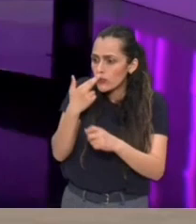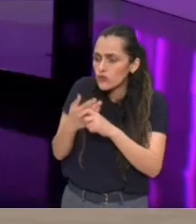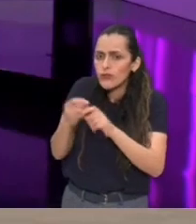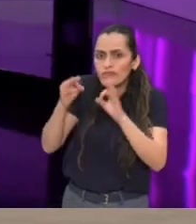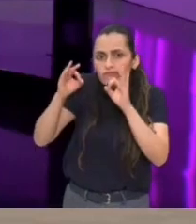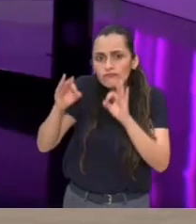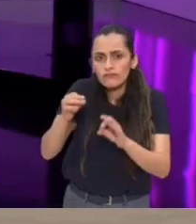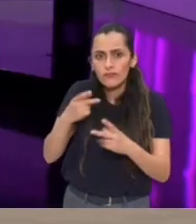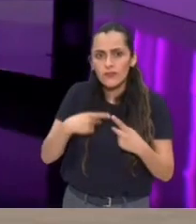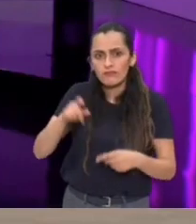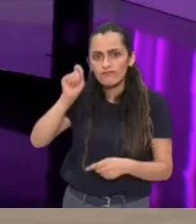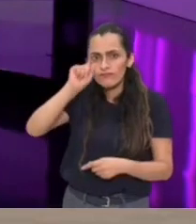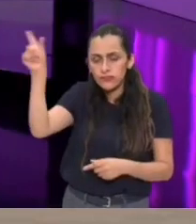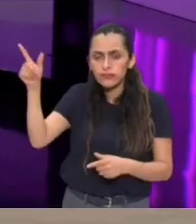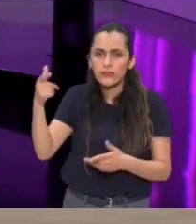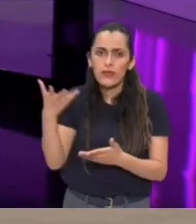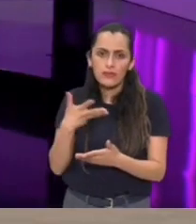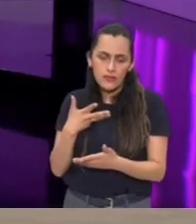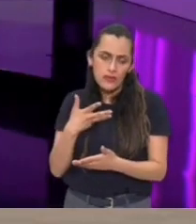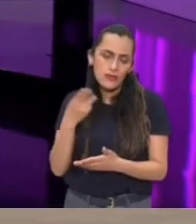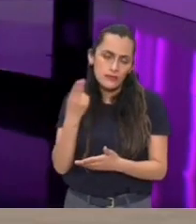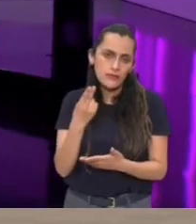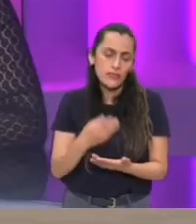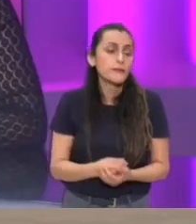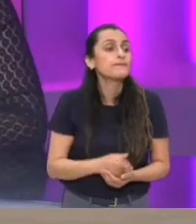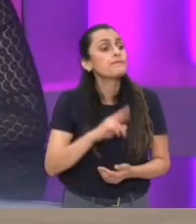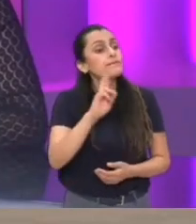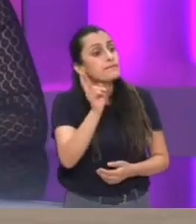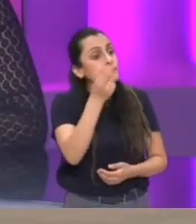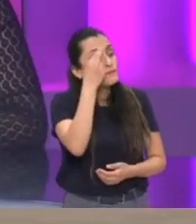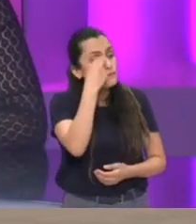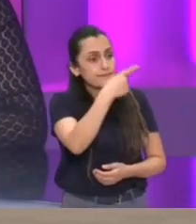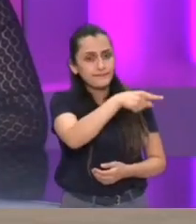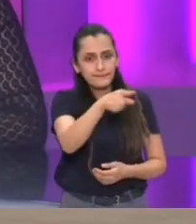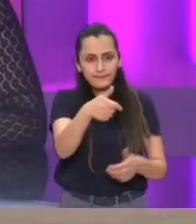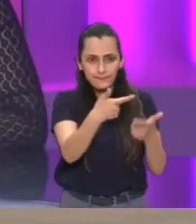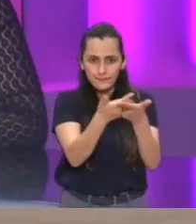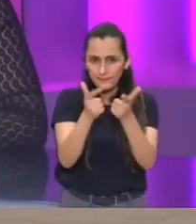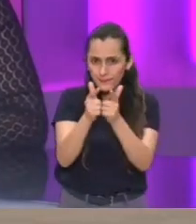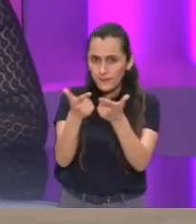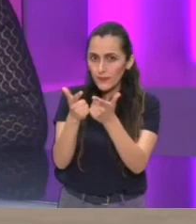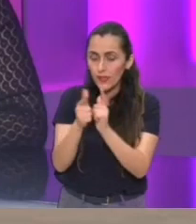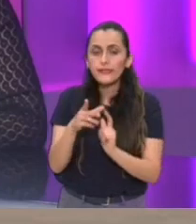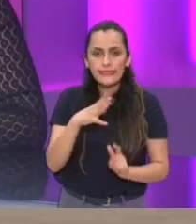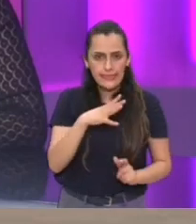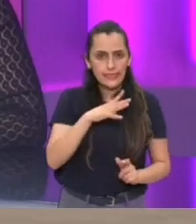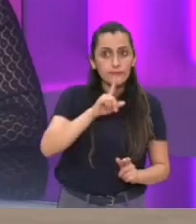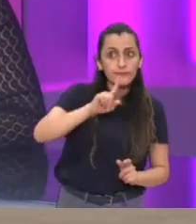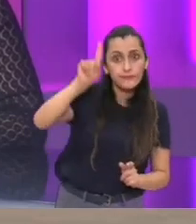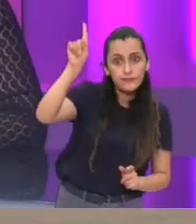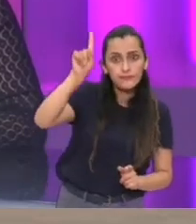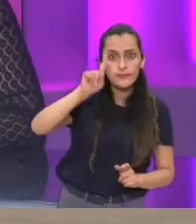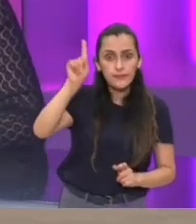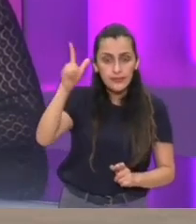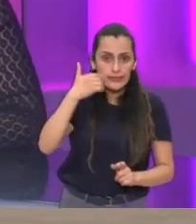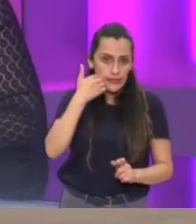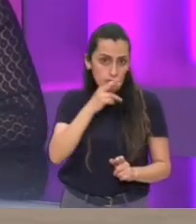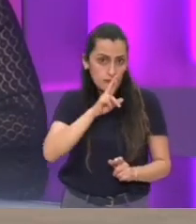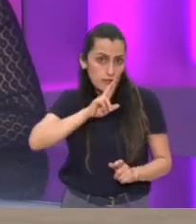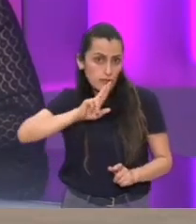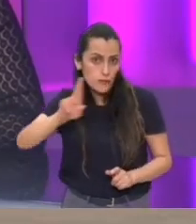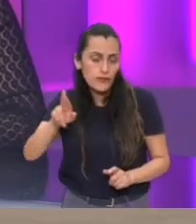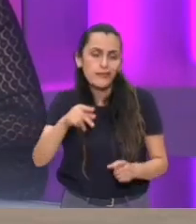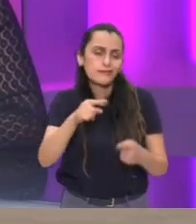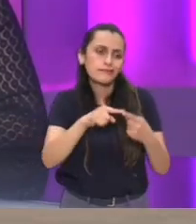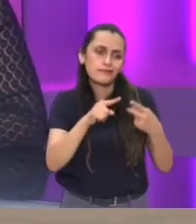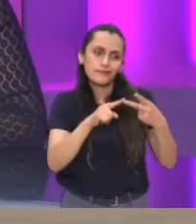pasar a la última ronda de preguntas, le recuerdo a las y los representantes de los partidos que tienen todavía réplicas por usar, excepto el PRI y el PAN, que ya agotaron